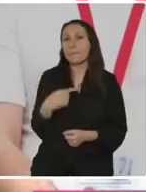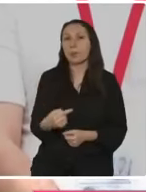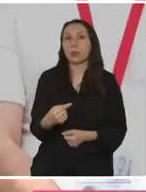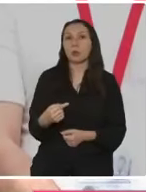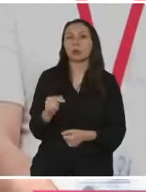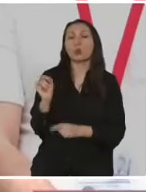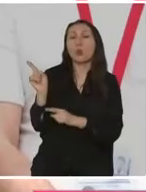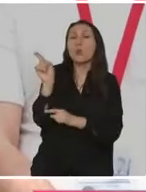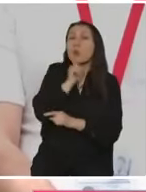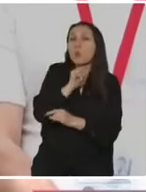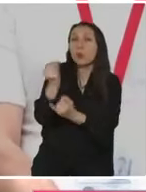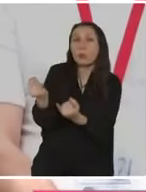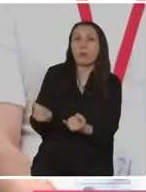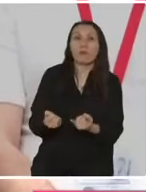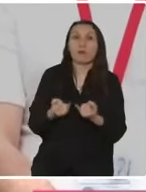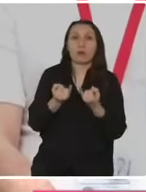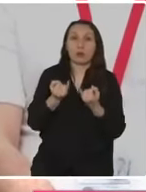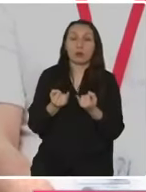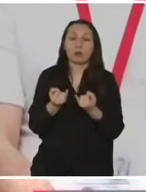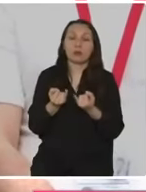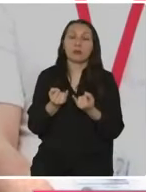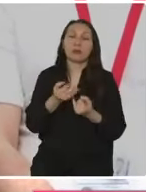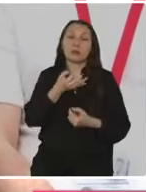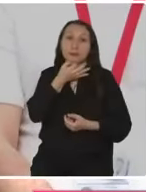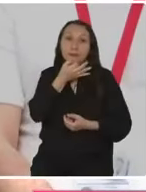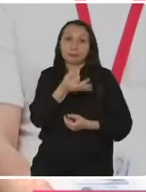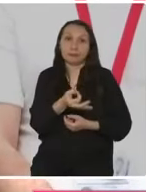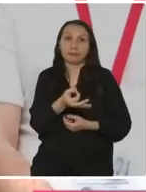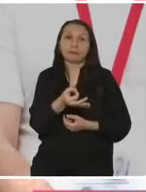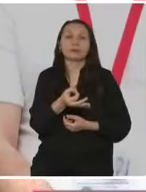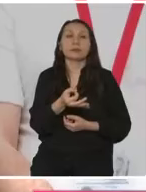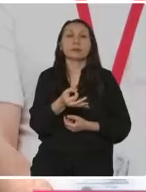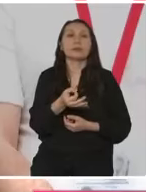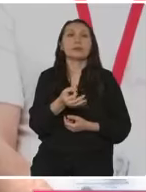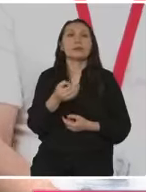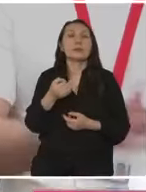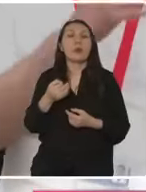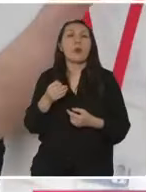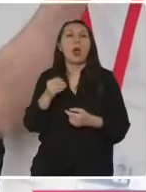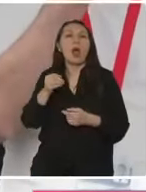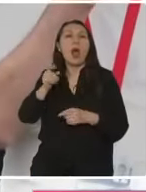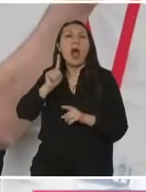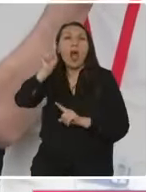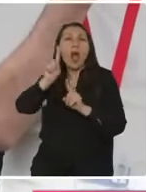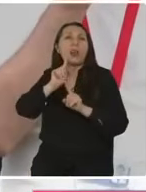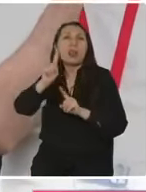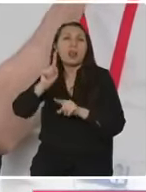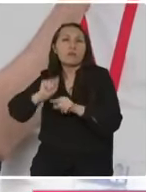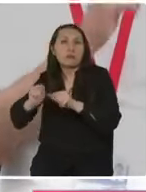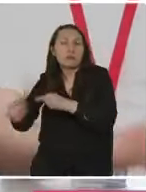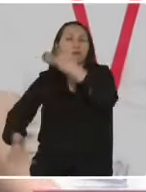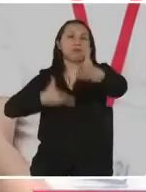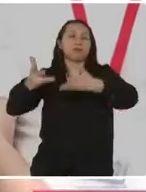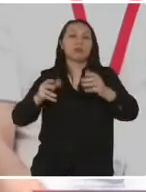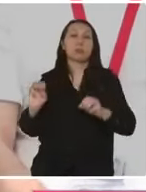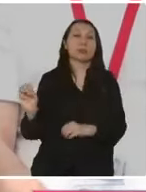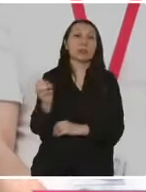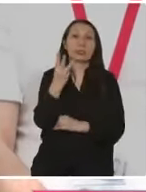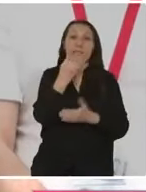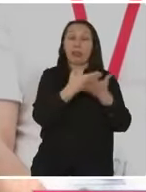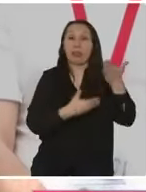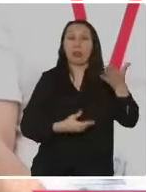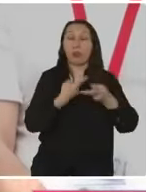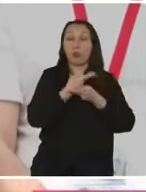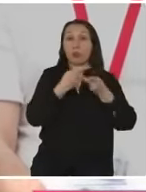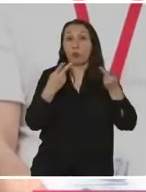los últimos reportes que reportan, valga la redundancia, la intencionalidad detrás de estos incendios. Particularmente La Tercera publicó el día de